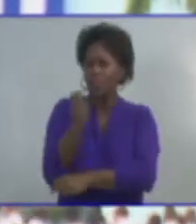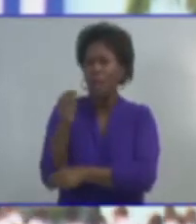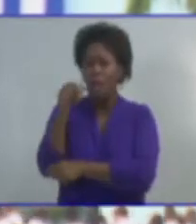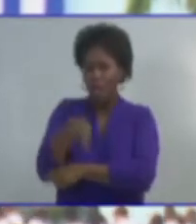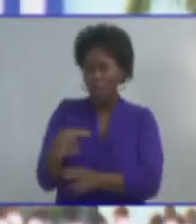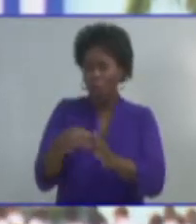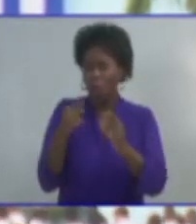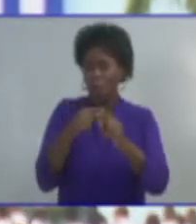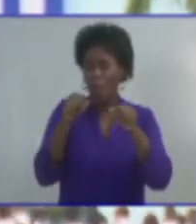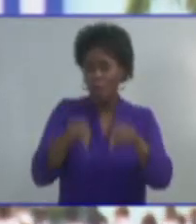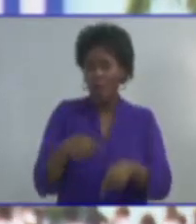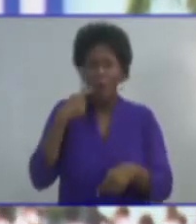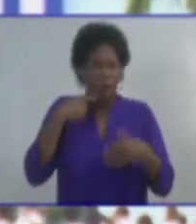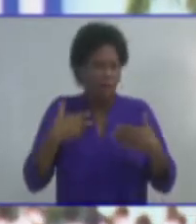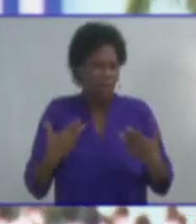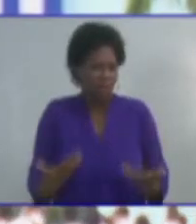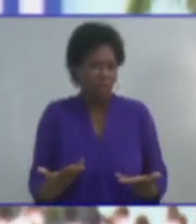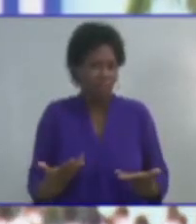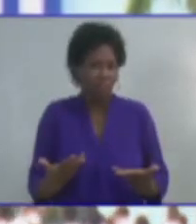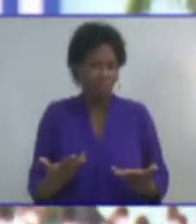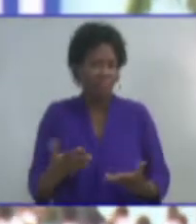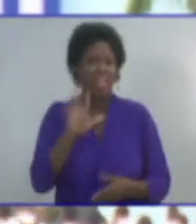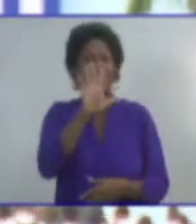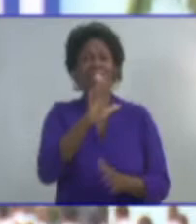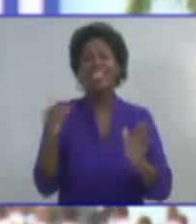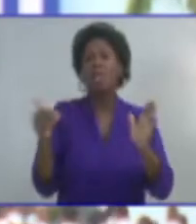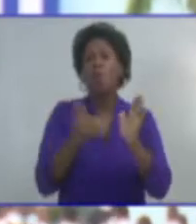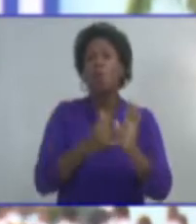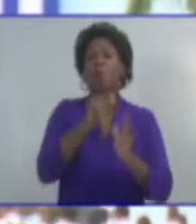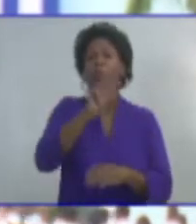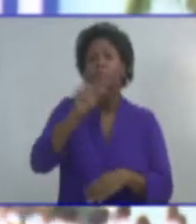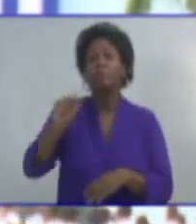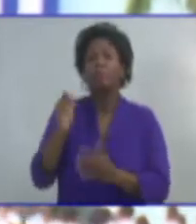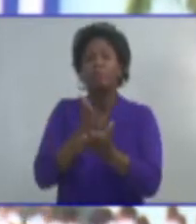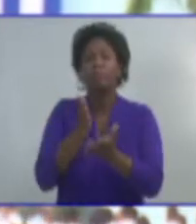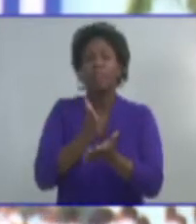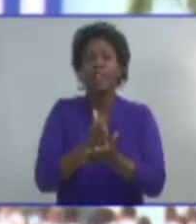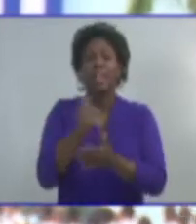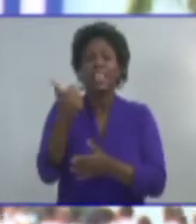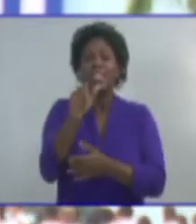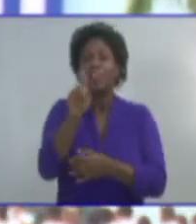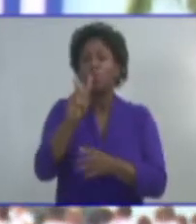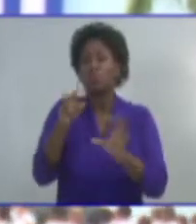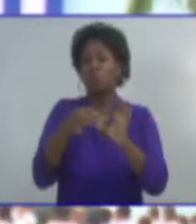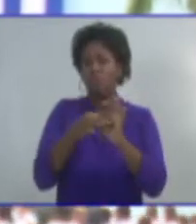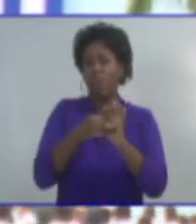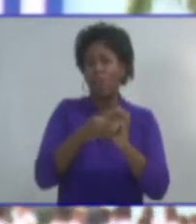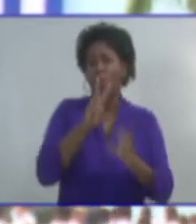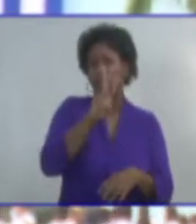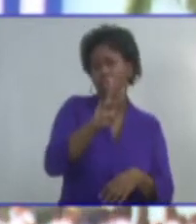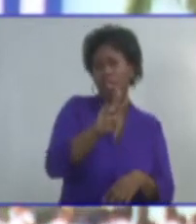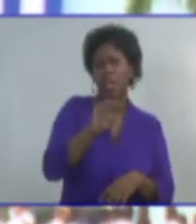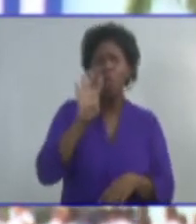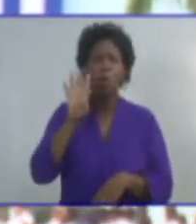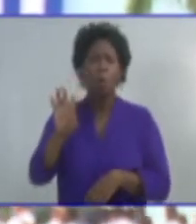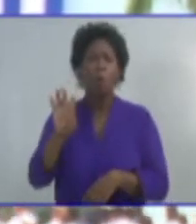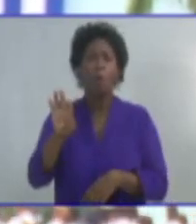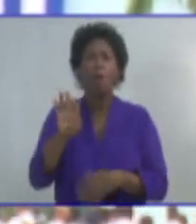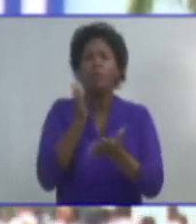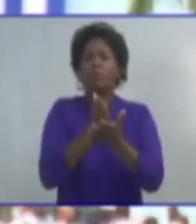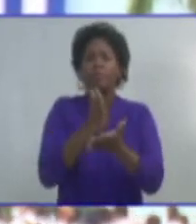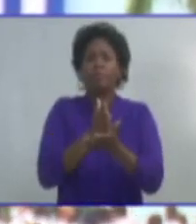Guantánamo. Estamos hablando en este caso de más de 5.000 alumnos de duodécimo grado y los terceros y cuarto años de las